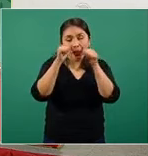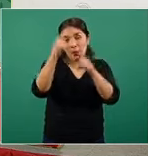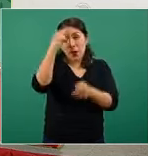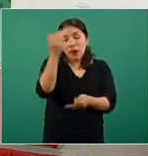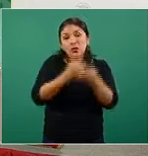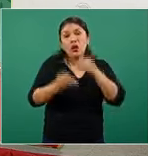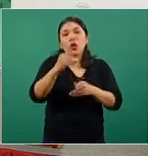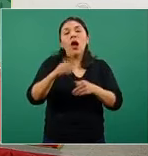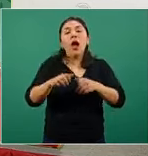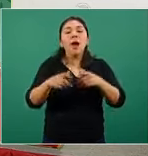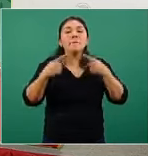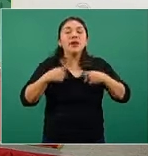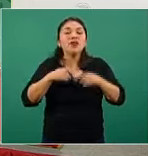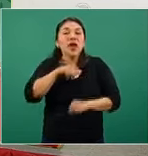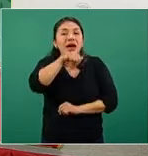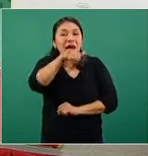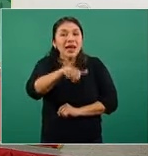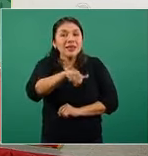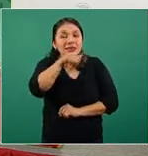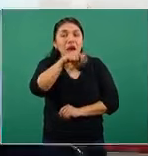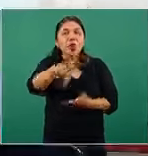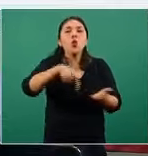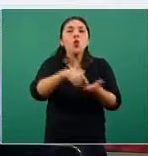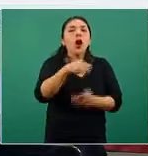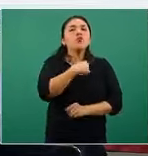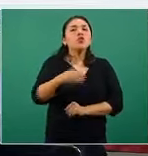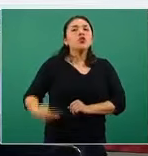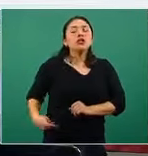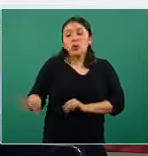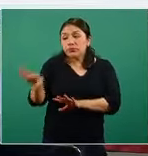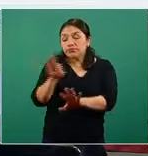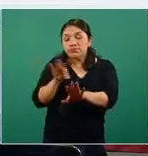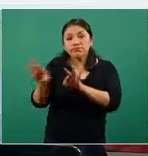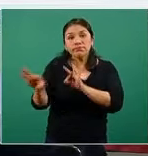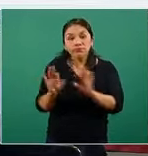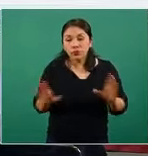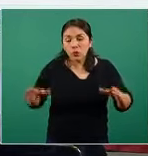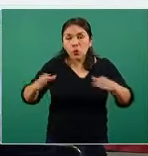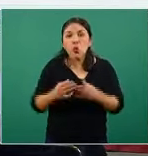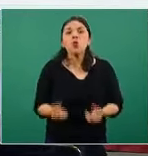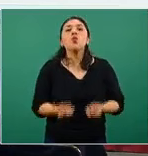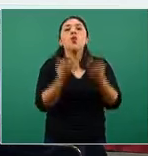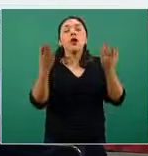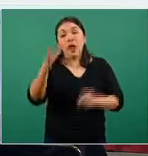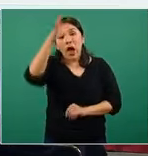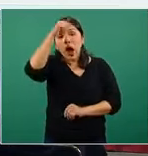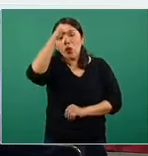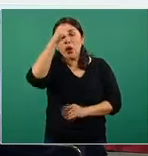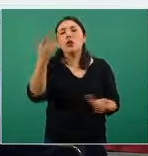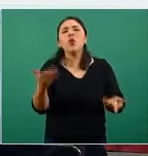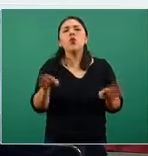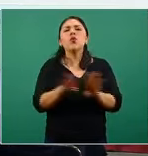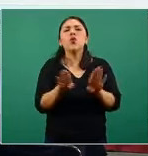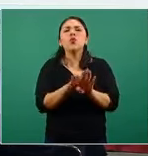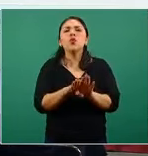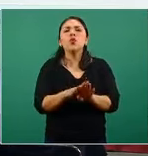población adulto mayor en los municipios que se fueran seleccionando de acuerdo a la cantidad